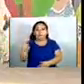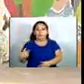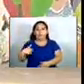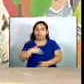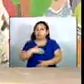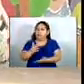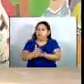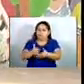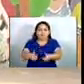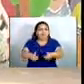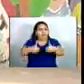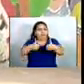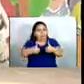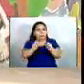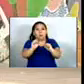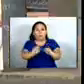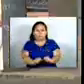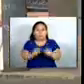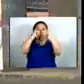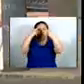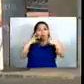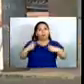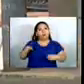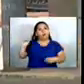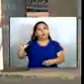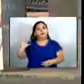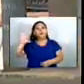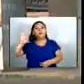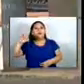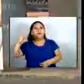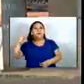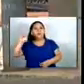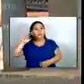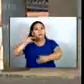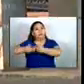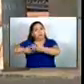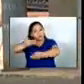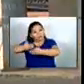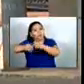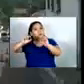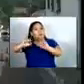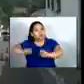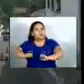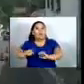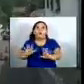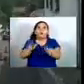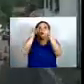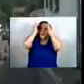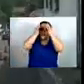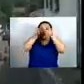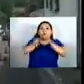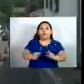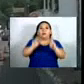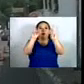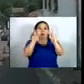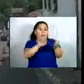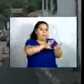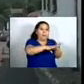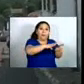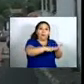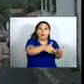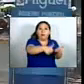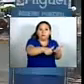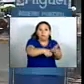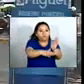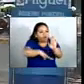abierto a las pericias que incluía el proceso en la Fiscalía General de la República, ya que las decisiones en el uso de los fondos públicos se han